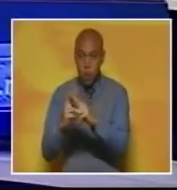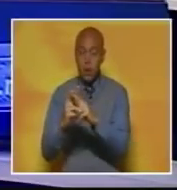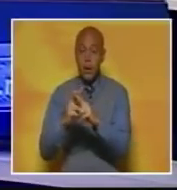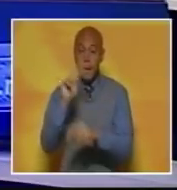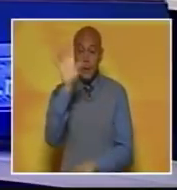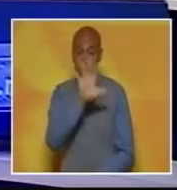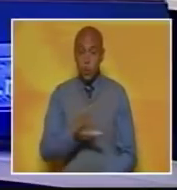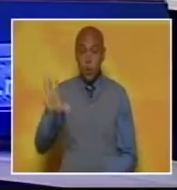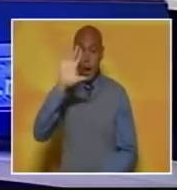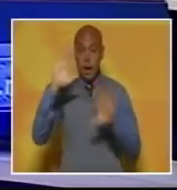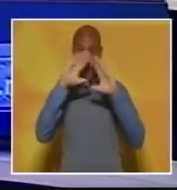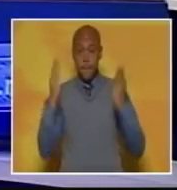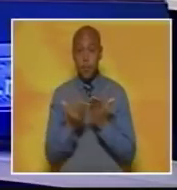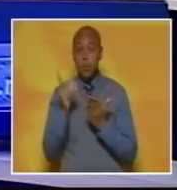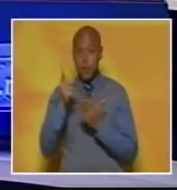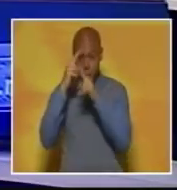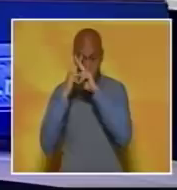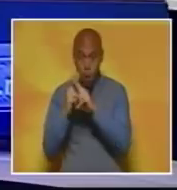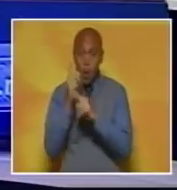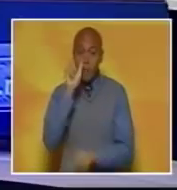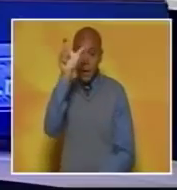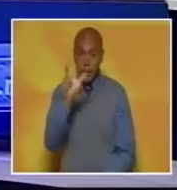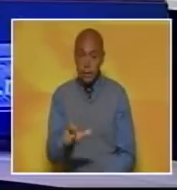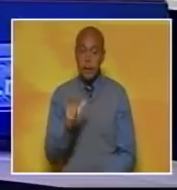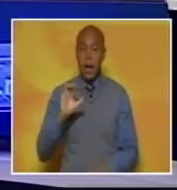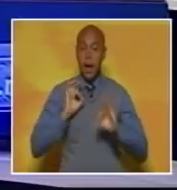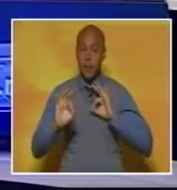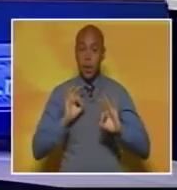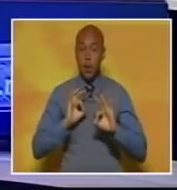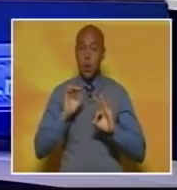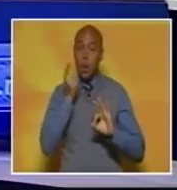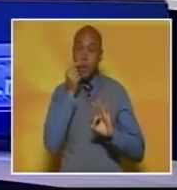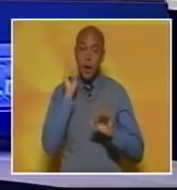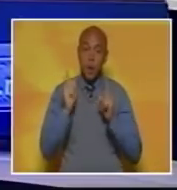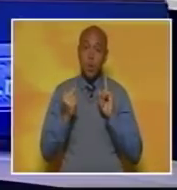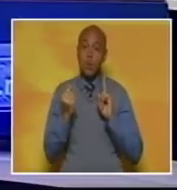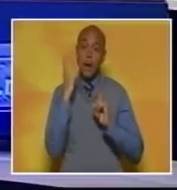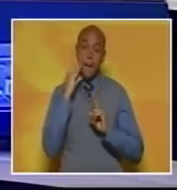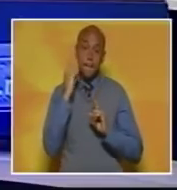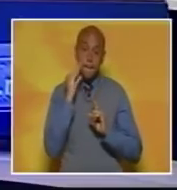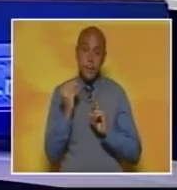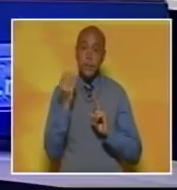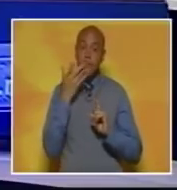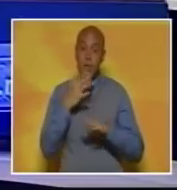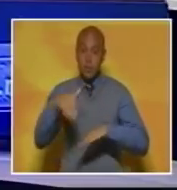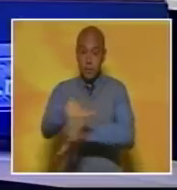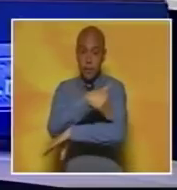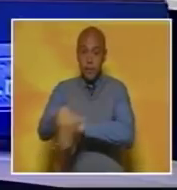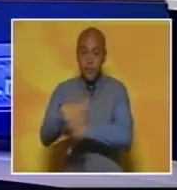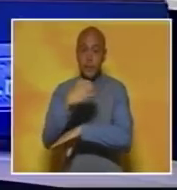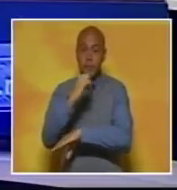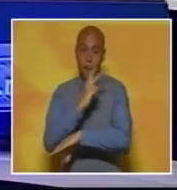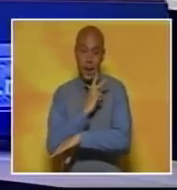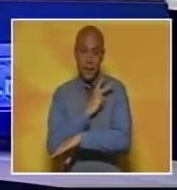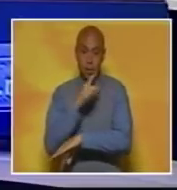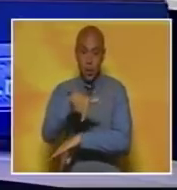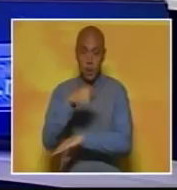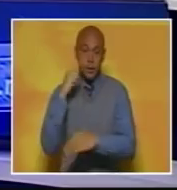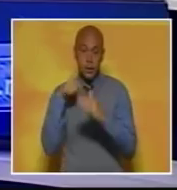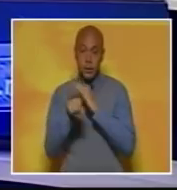Venezuela y el mundo lo recordará por su trabajo. Así es, quienes tuvimos el privilegio de compartir con él en los pasillos de Venevisión, lo recordamos